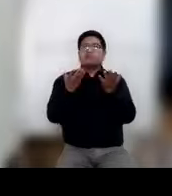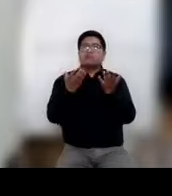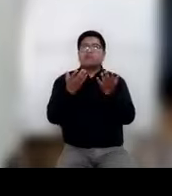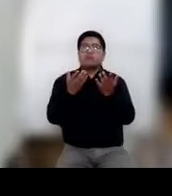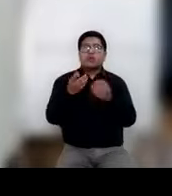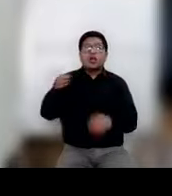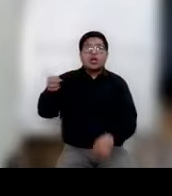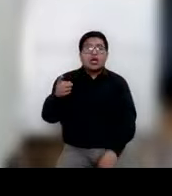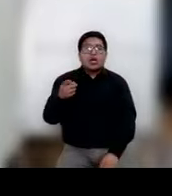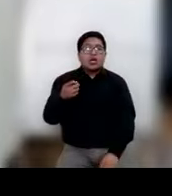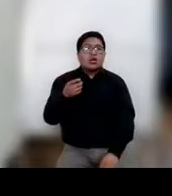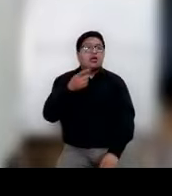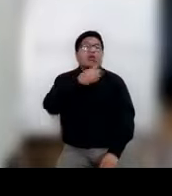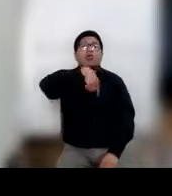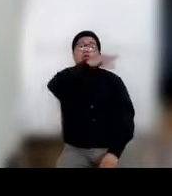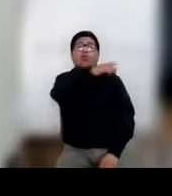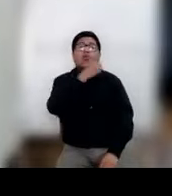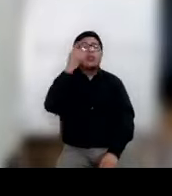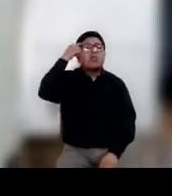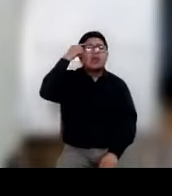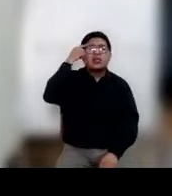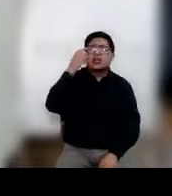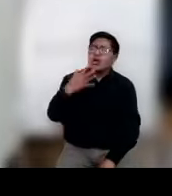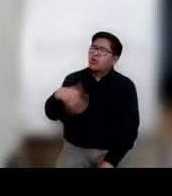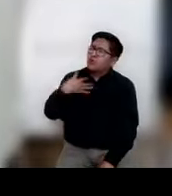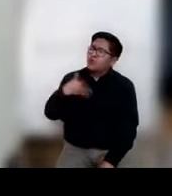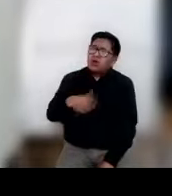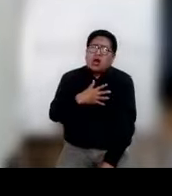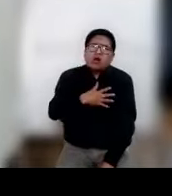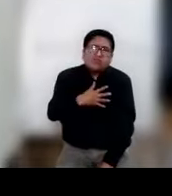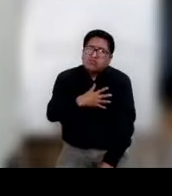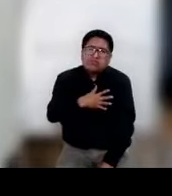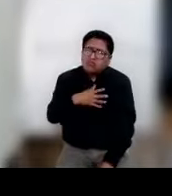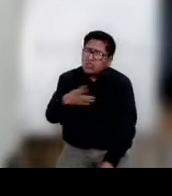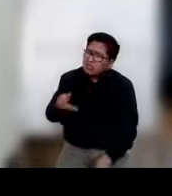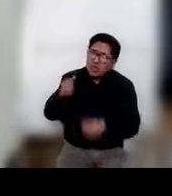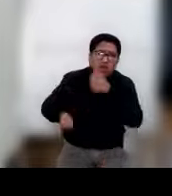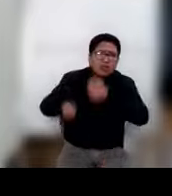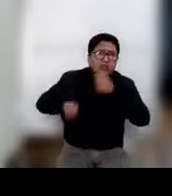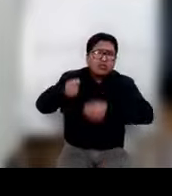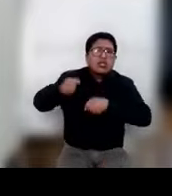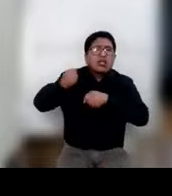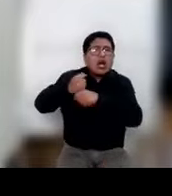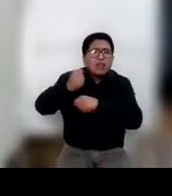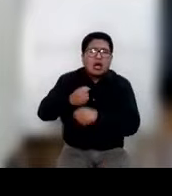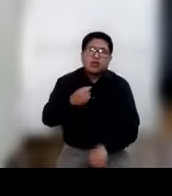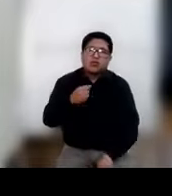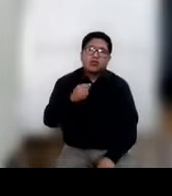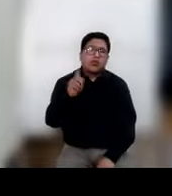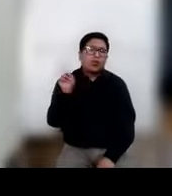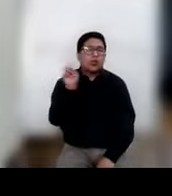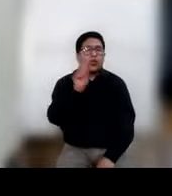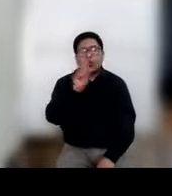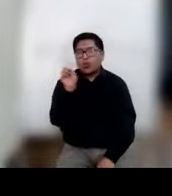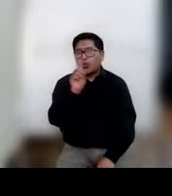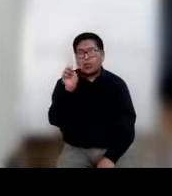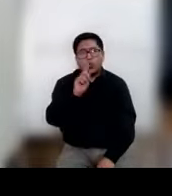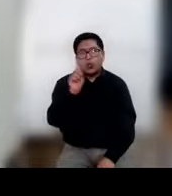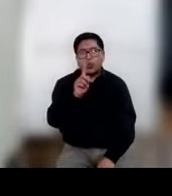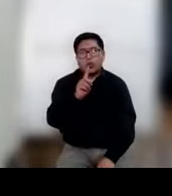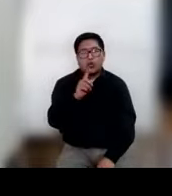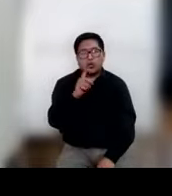pena a la sociedad por estos chicos o sean amigas que peguen a este niño está ilustrando zapato que penn es pobre no eso es lo que